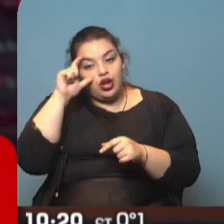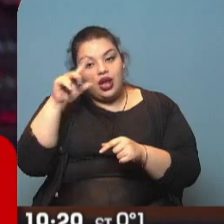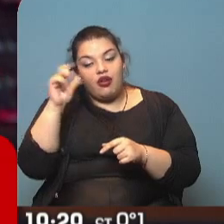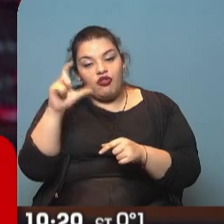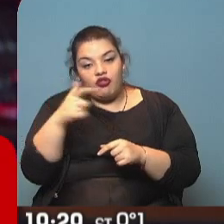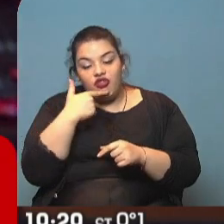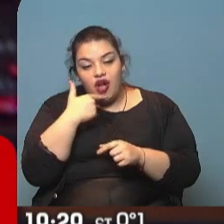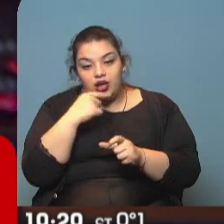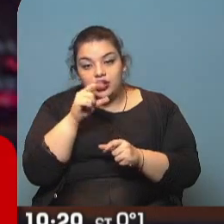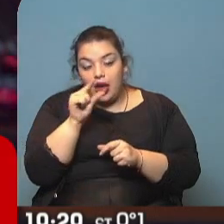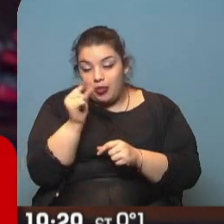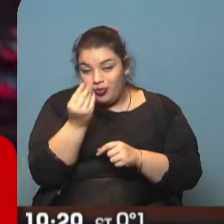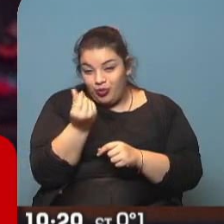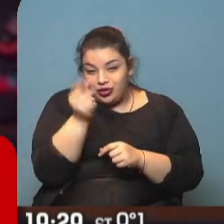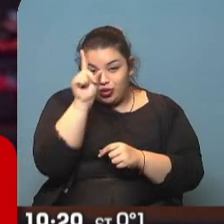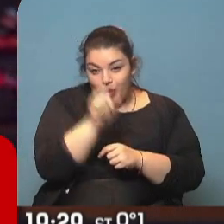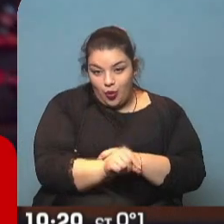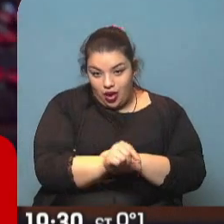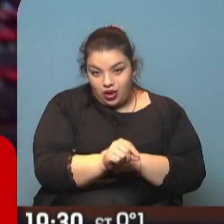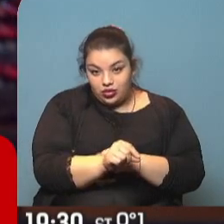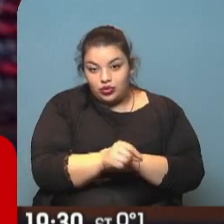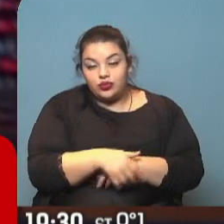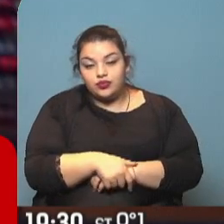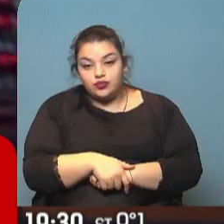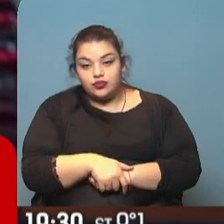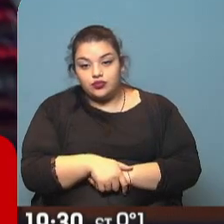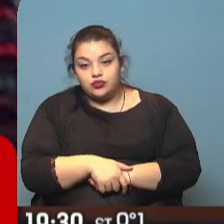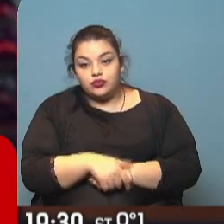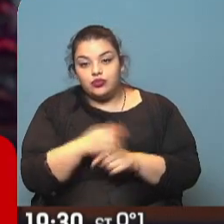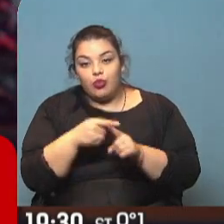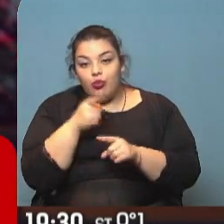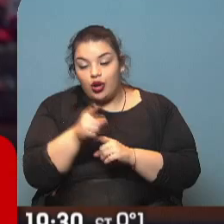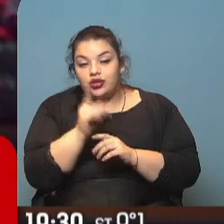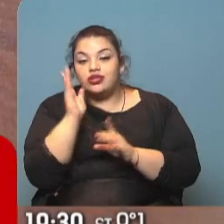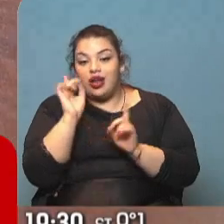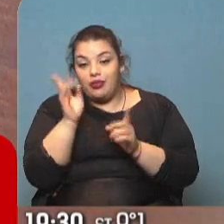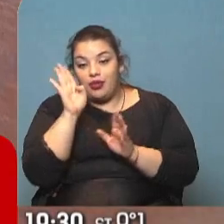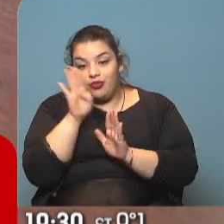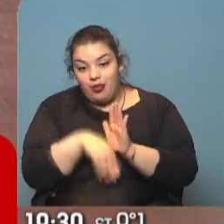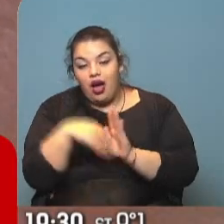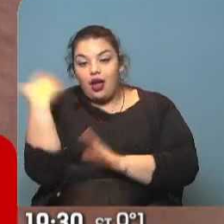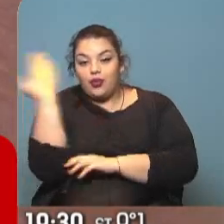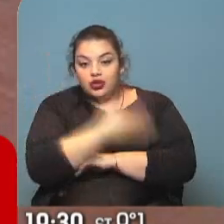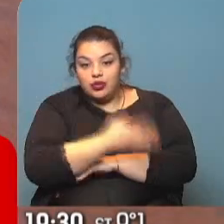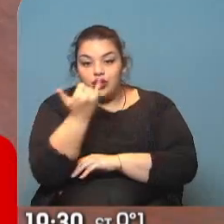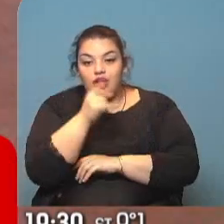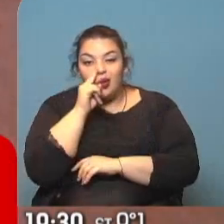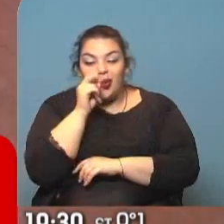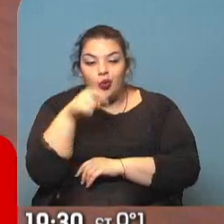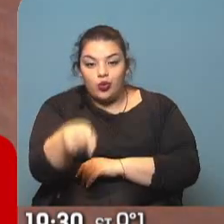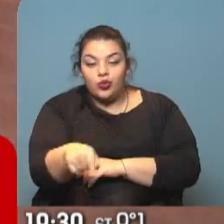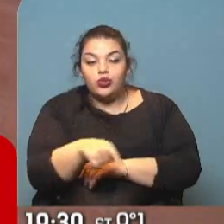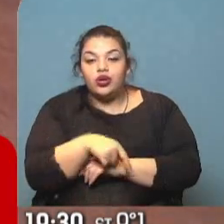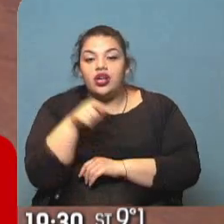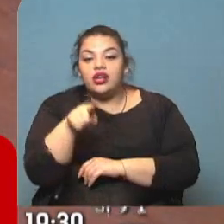precios más bajos. Entonces, al venir recomprando, está bajando el vencimiento que tiene ahora el 21 de junio. Eso era